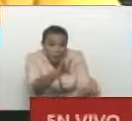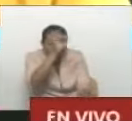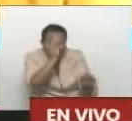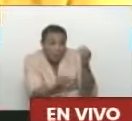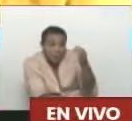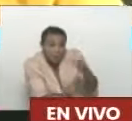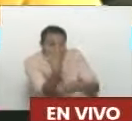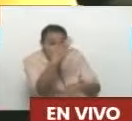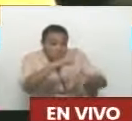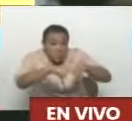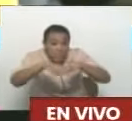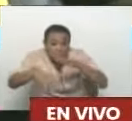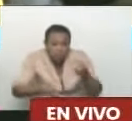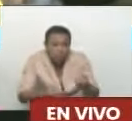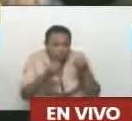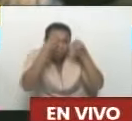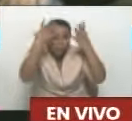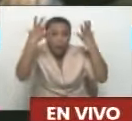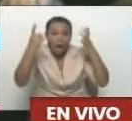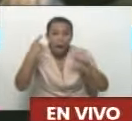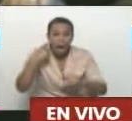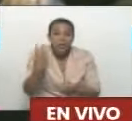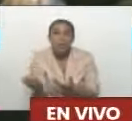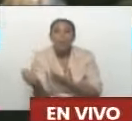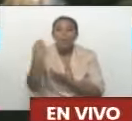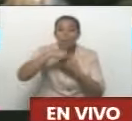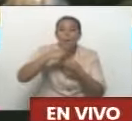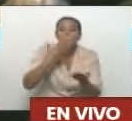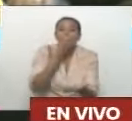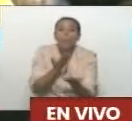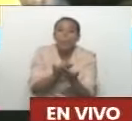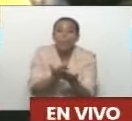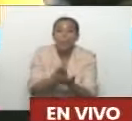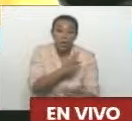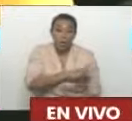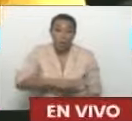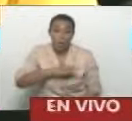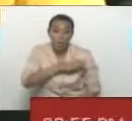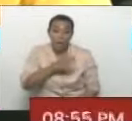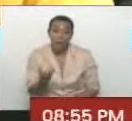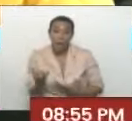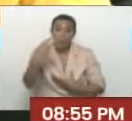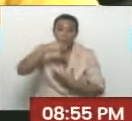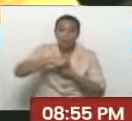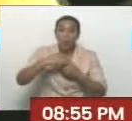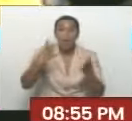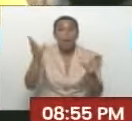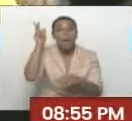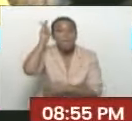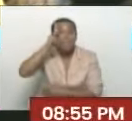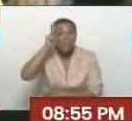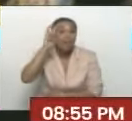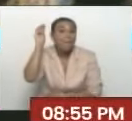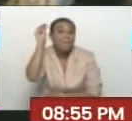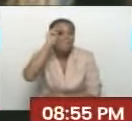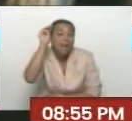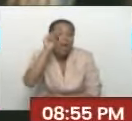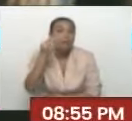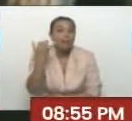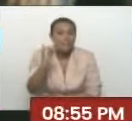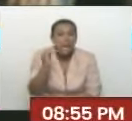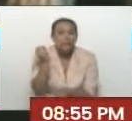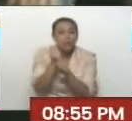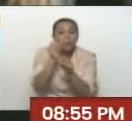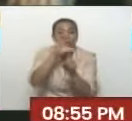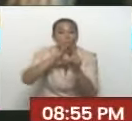papel sumamente importante. Yo incorporaría o propongo a la comisión incorporar todos los profesores y las maestras y maestros